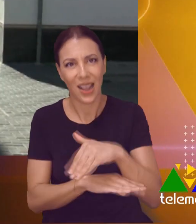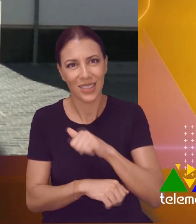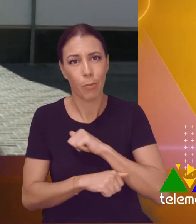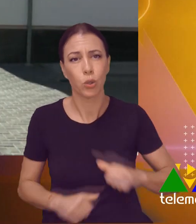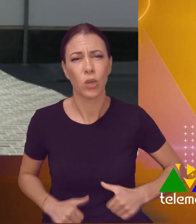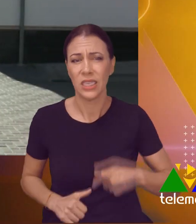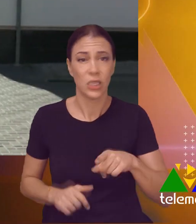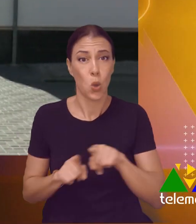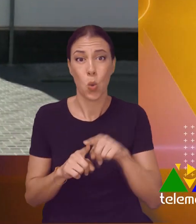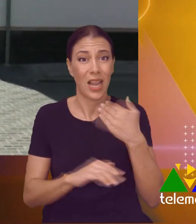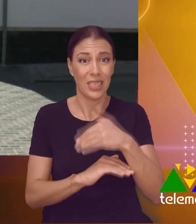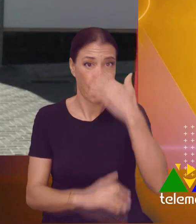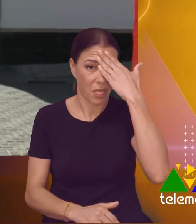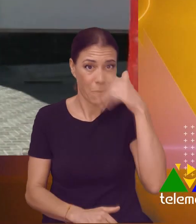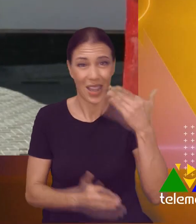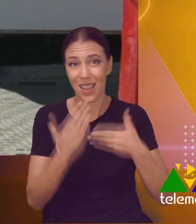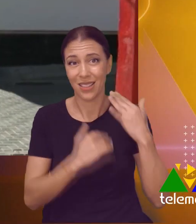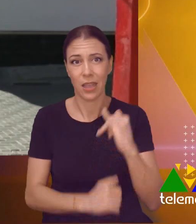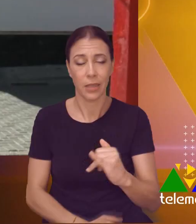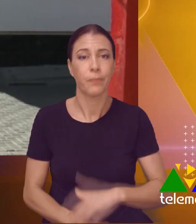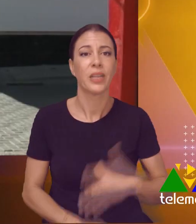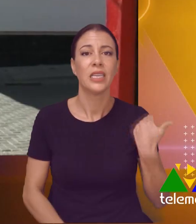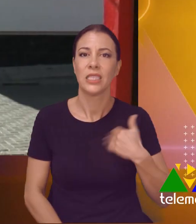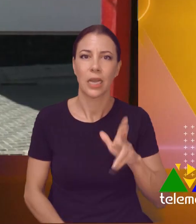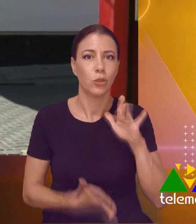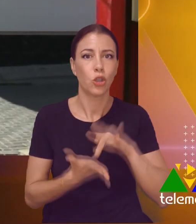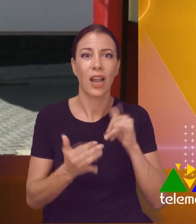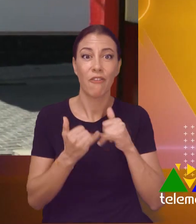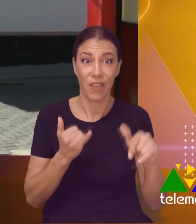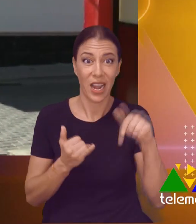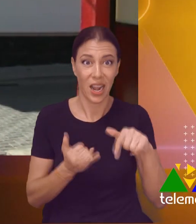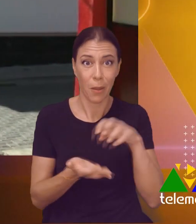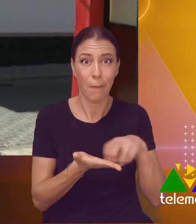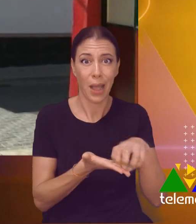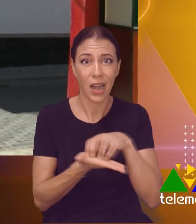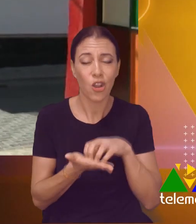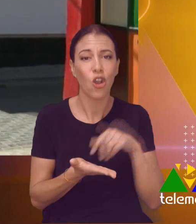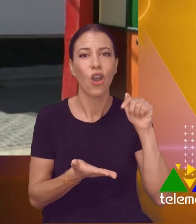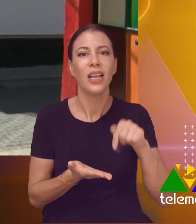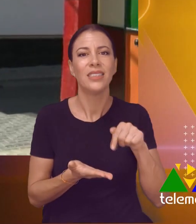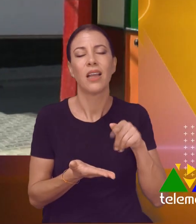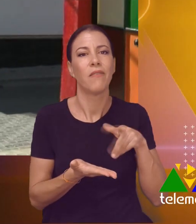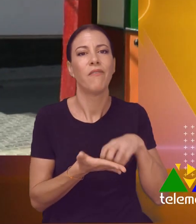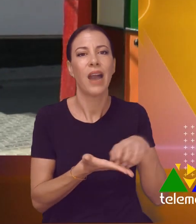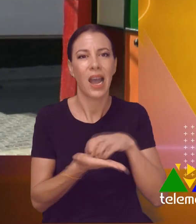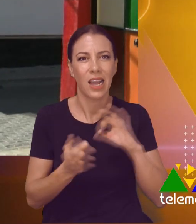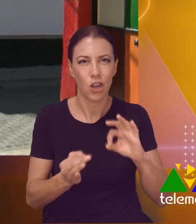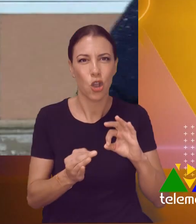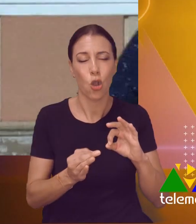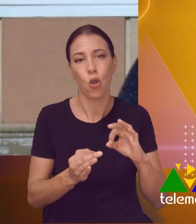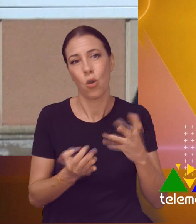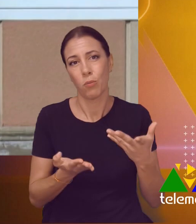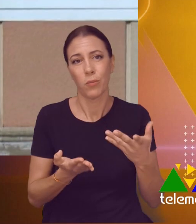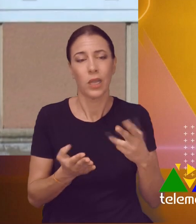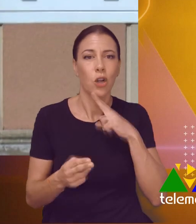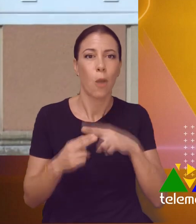barrio. Pues hemos llegado aquí al final de nuestro barrio, este barrio de la Rambla, del barrio de la Esparraguera. Precisamente